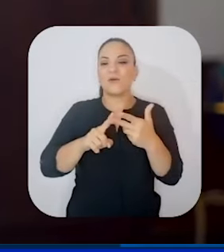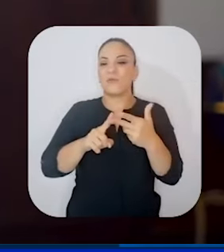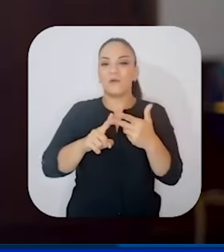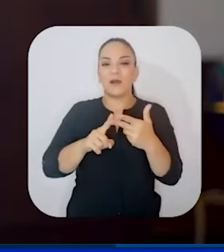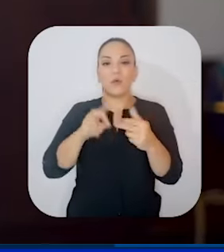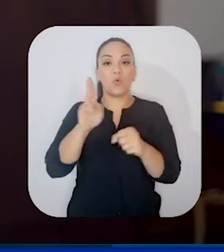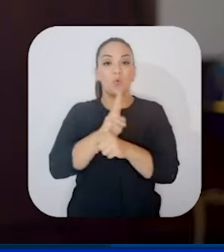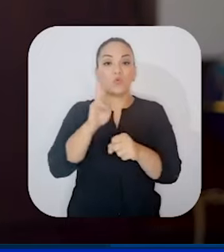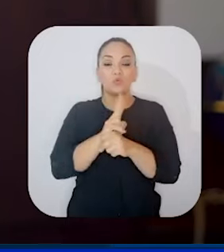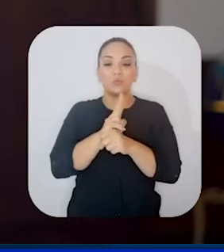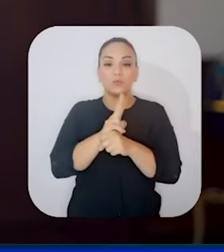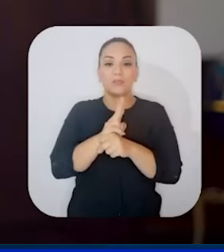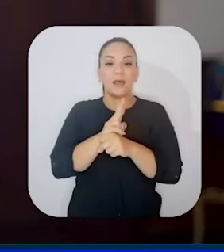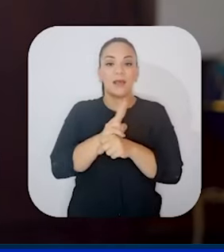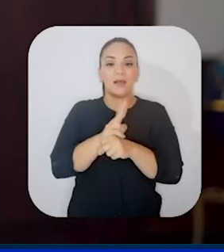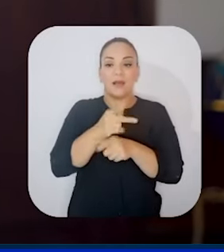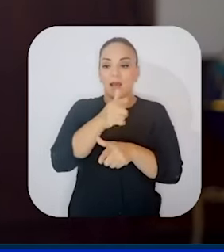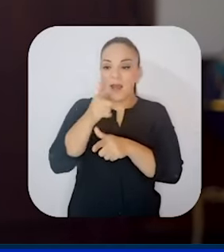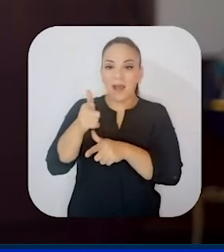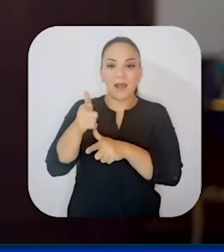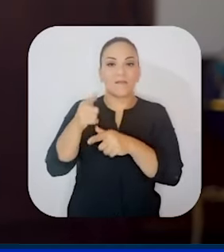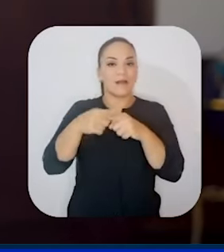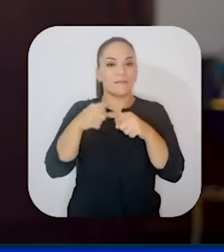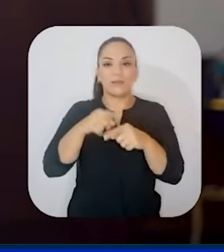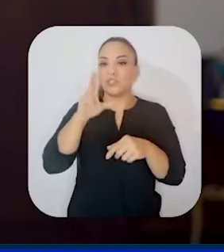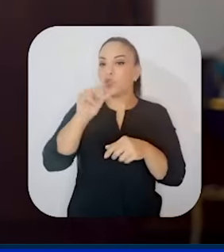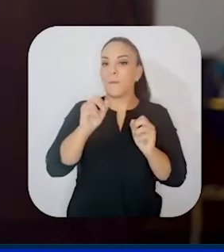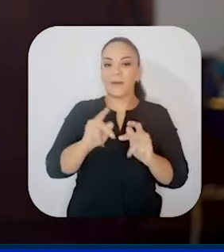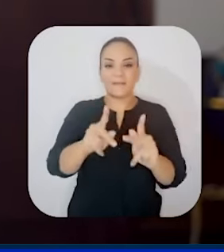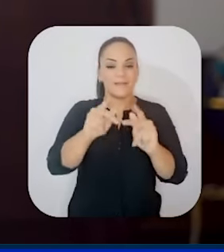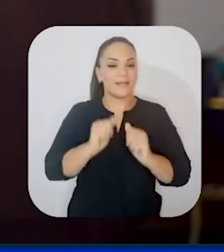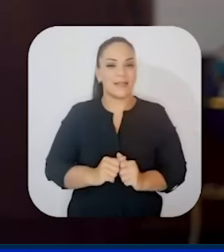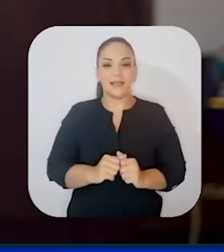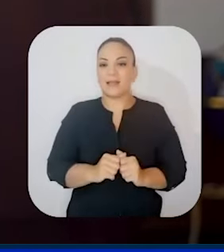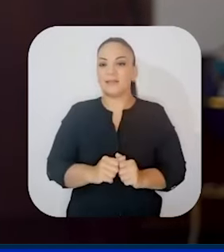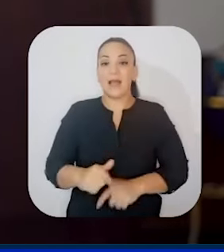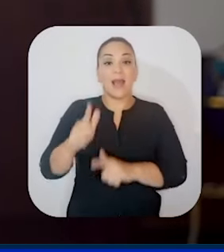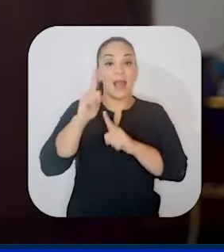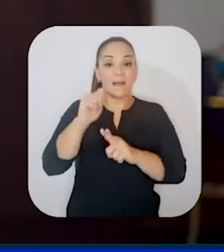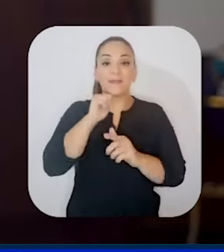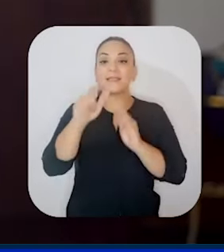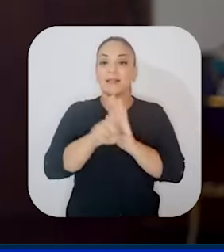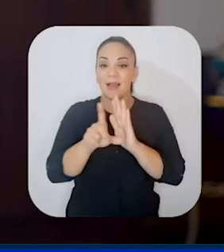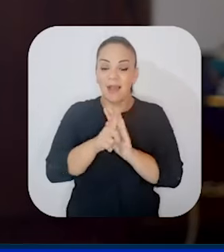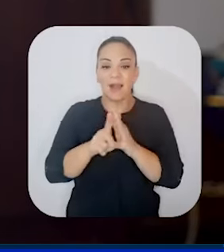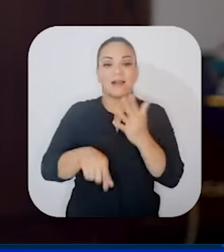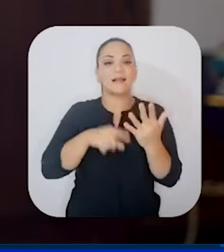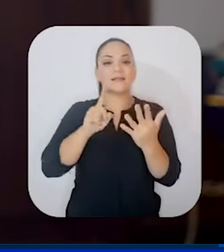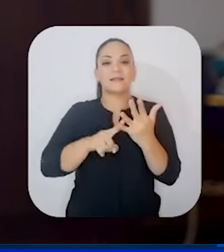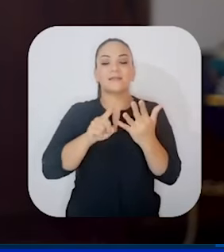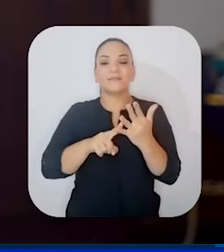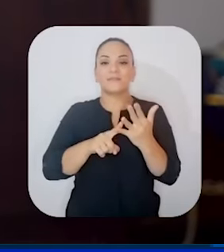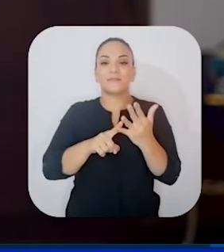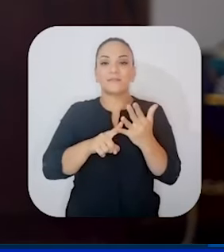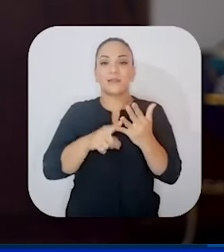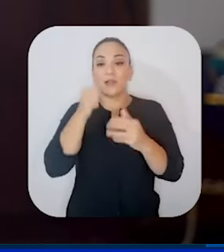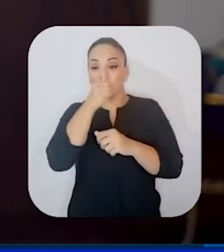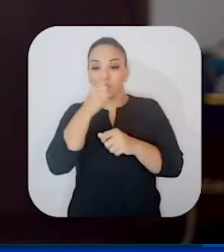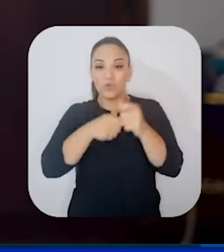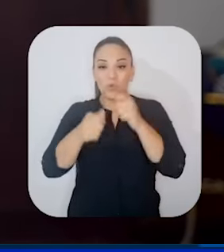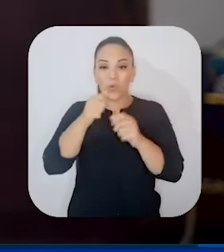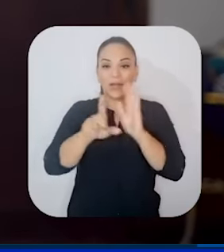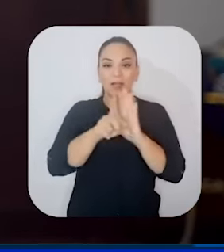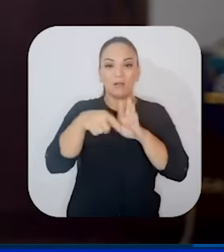portación ilícita de arma permitida, portación de armas ilegales, infracción a la ley de